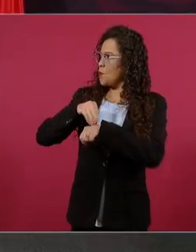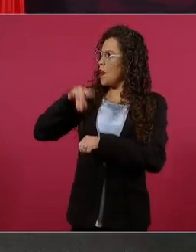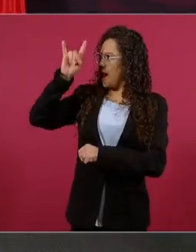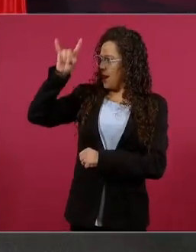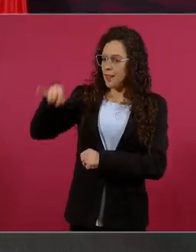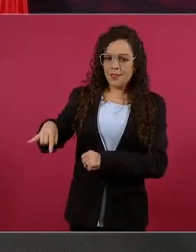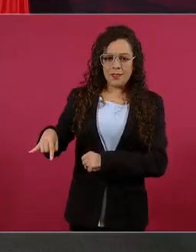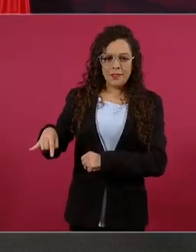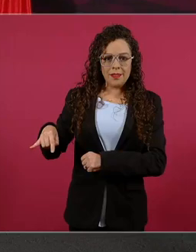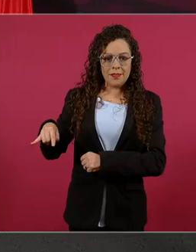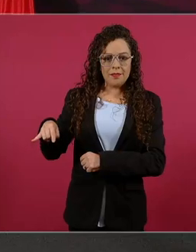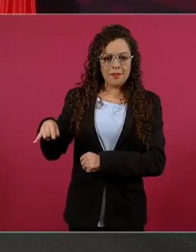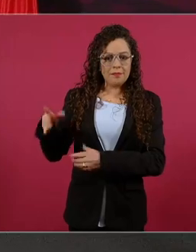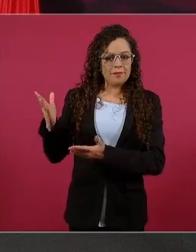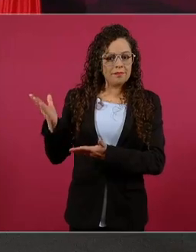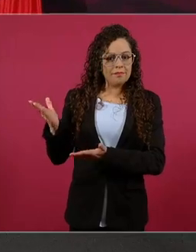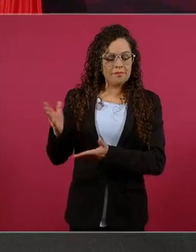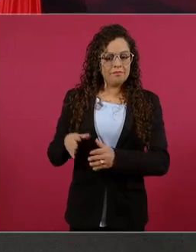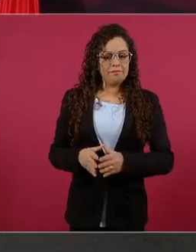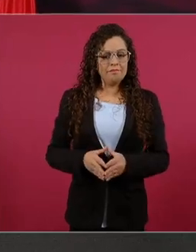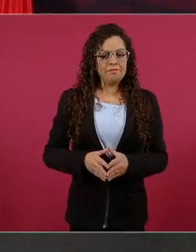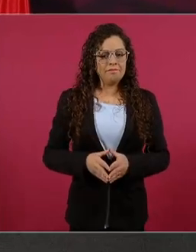Aquí todo viene